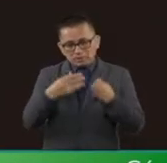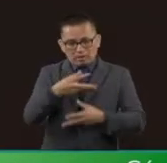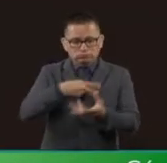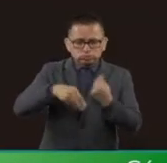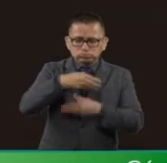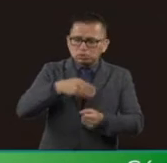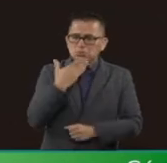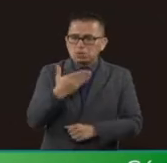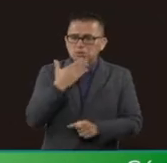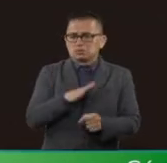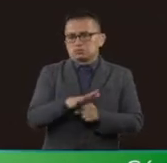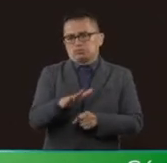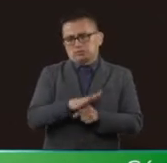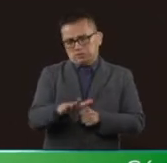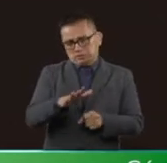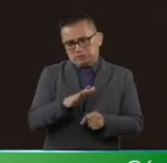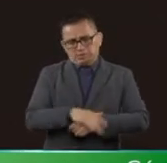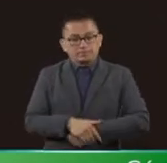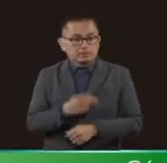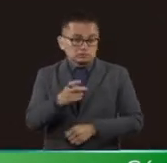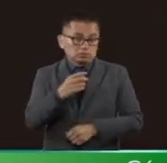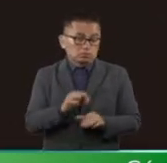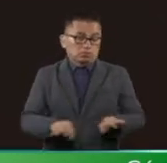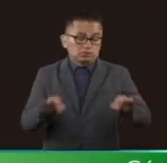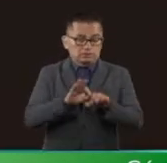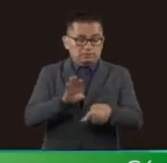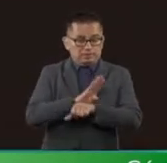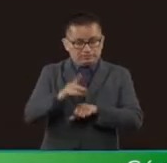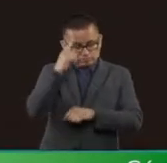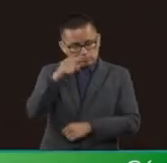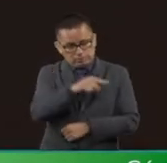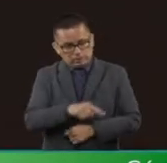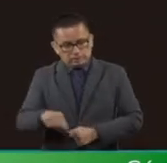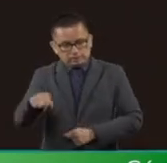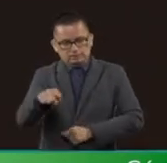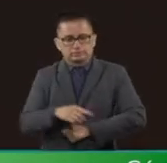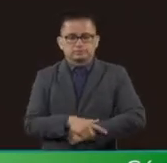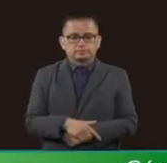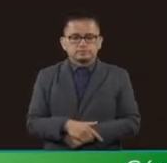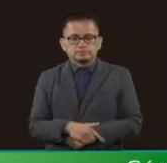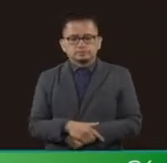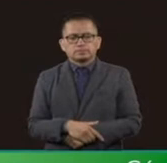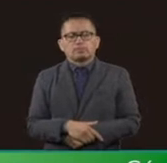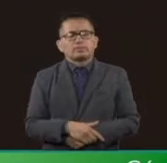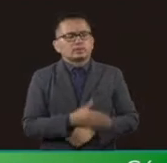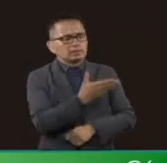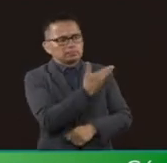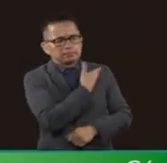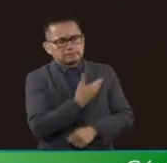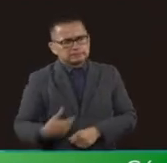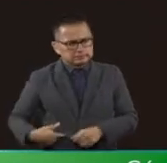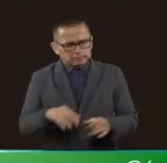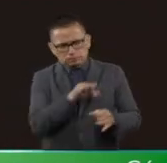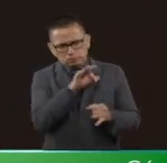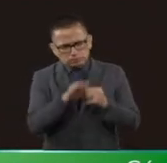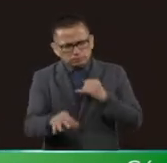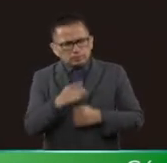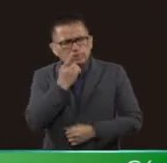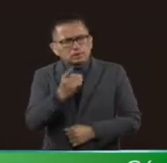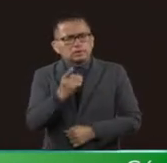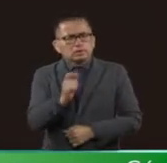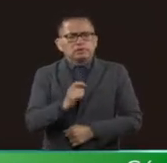y esta satisfacción. Y termino, presidente, diciendo